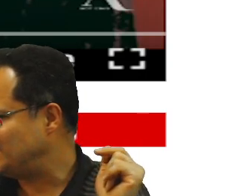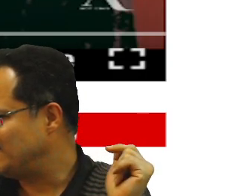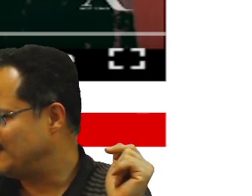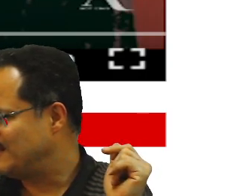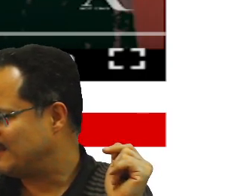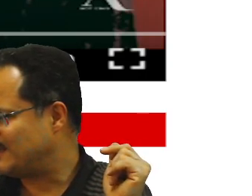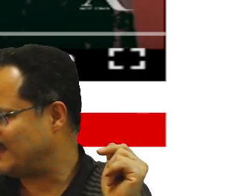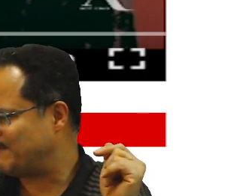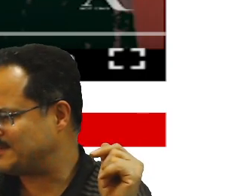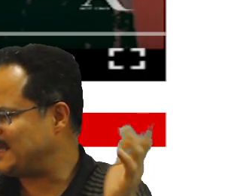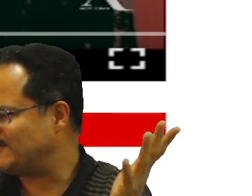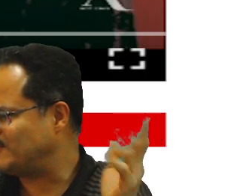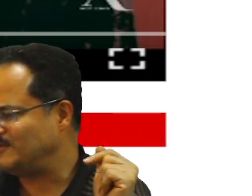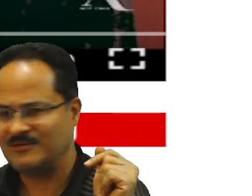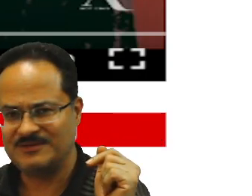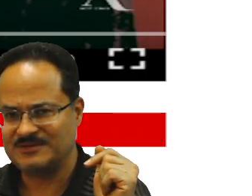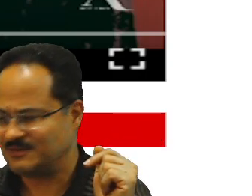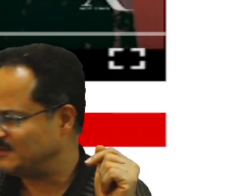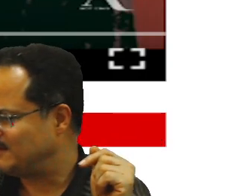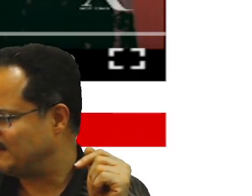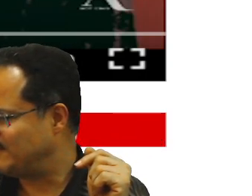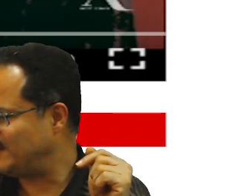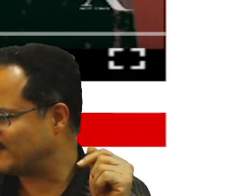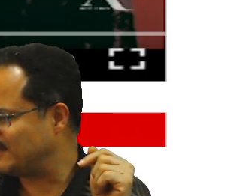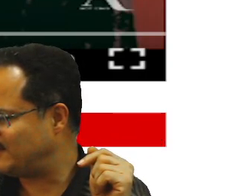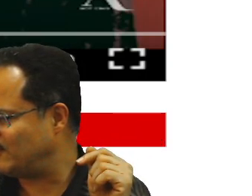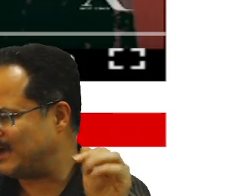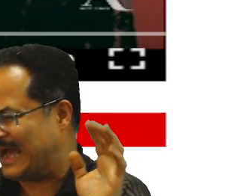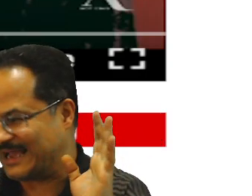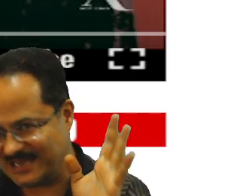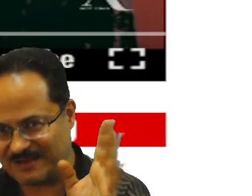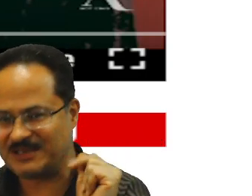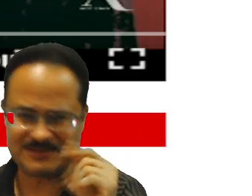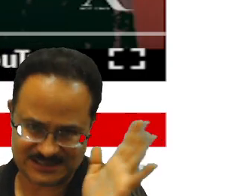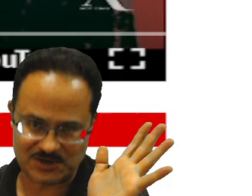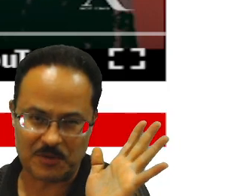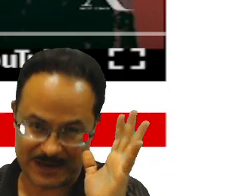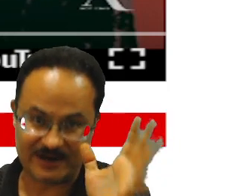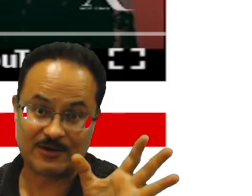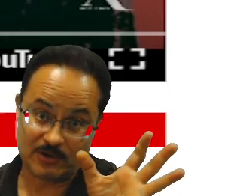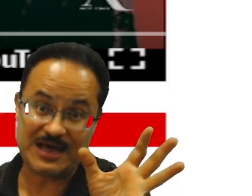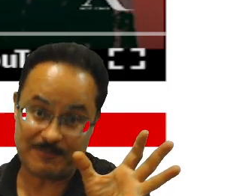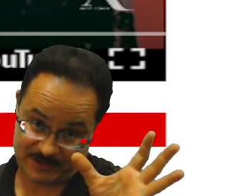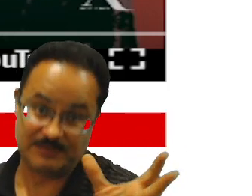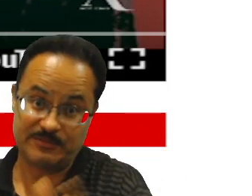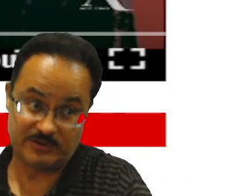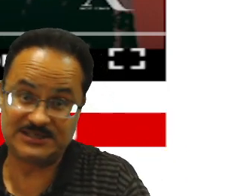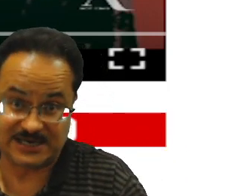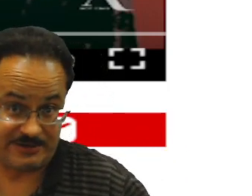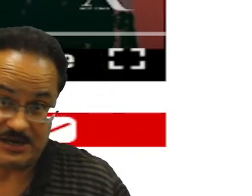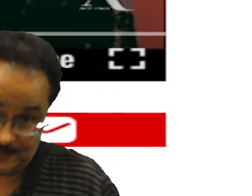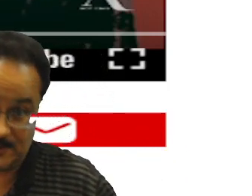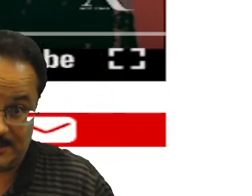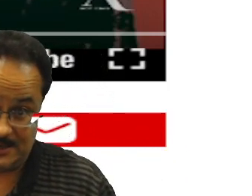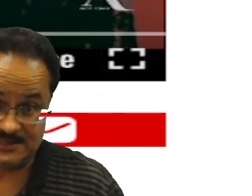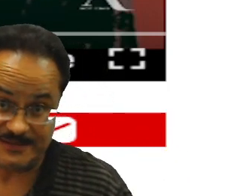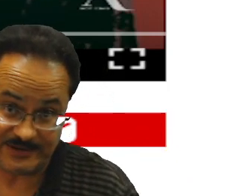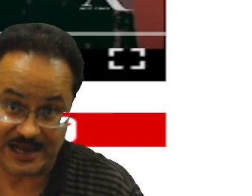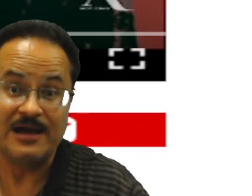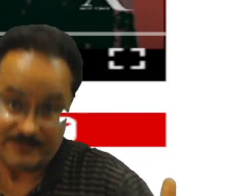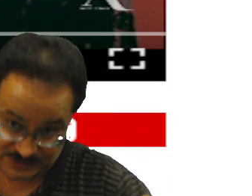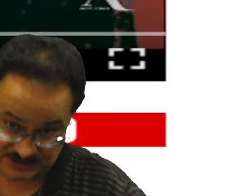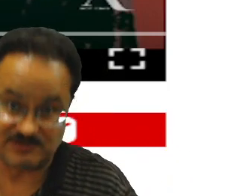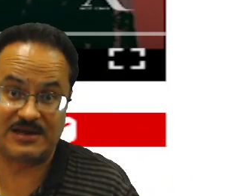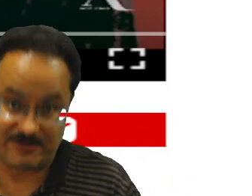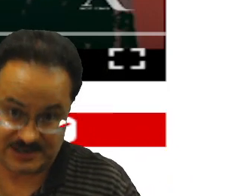gobierno empezando miren lo que dijo aquella vez así como para recordar porque el mismo dice que no hay que apostarle la